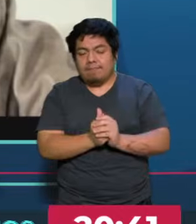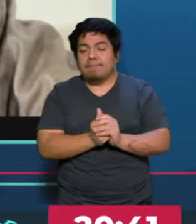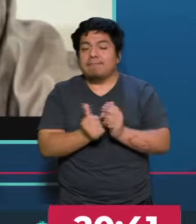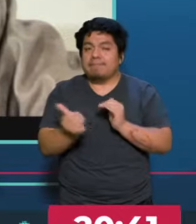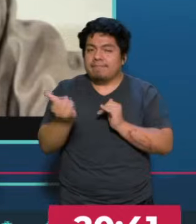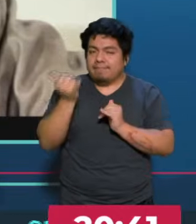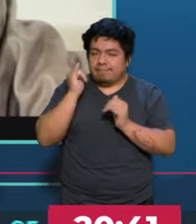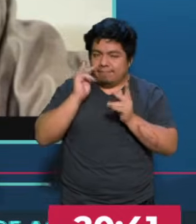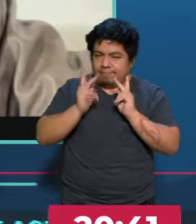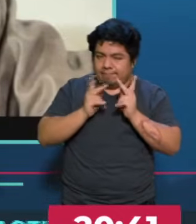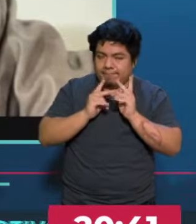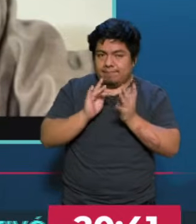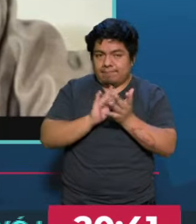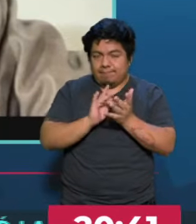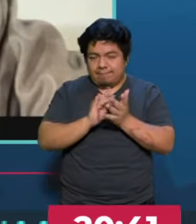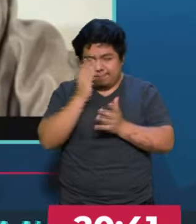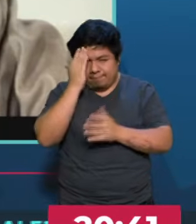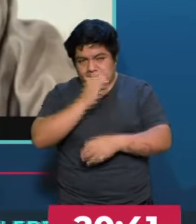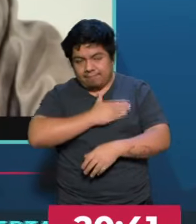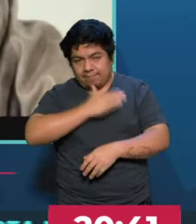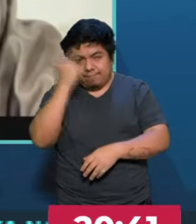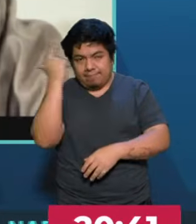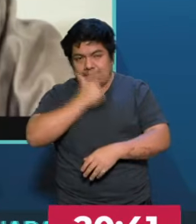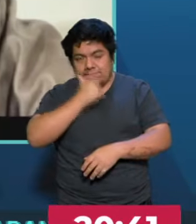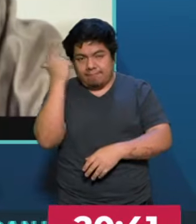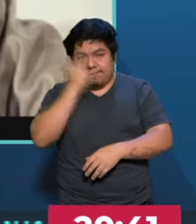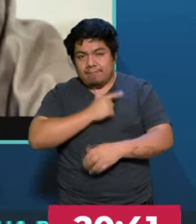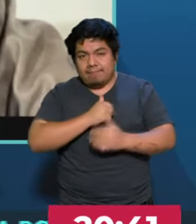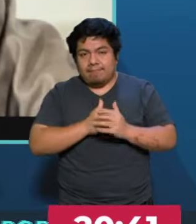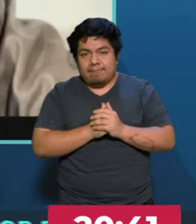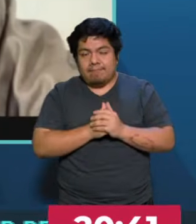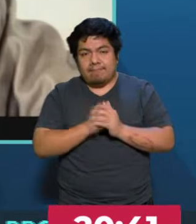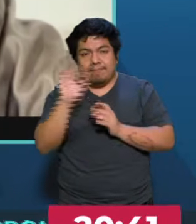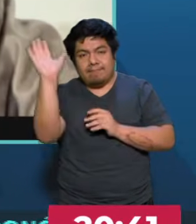minutos para Informe Capital. Muchas gracias y buenas noches y feliz año. Hasta luego. Feliz